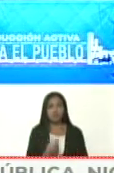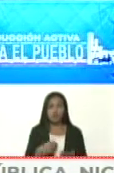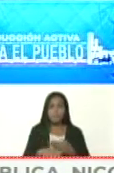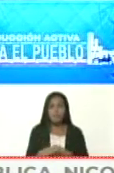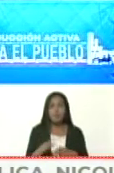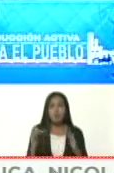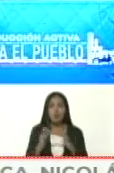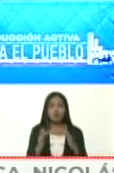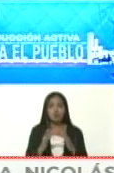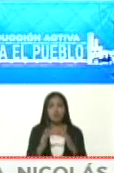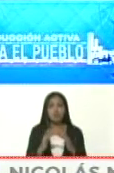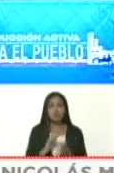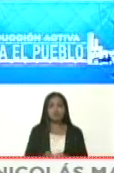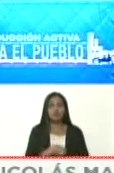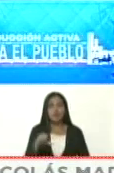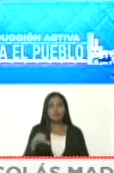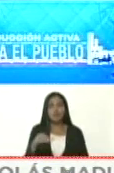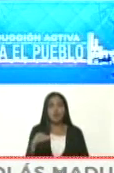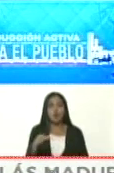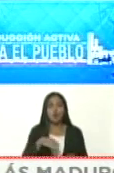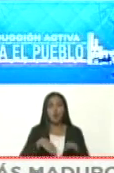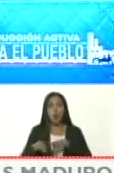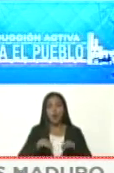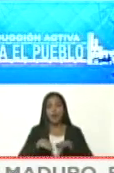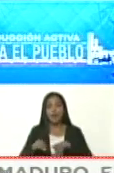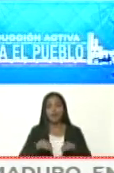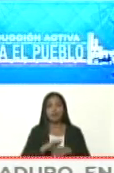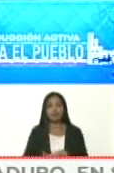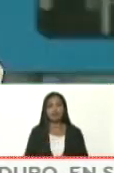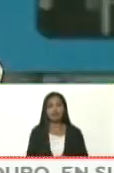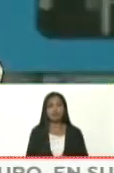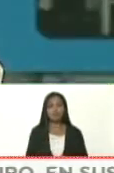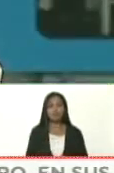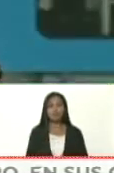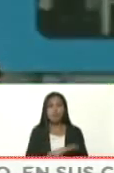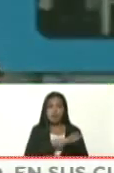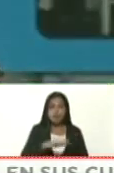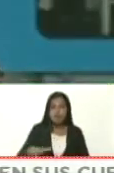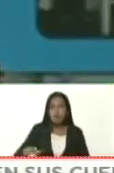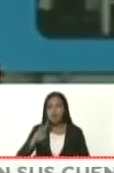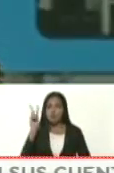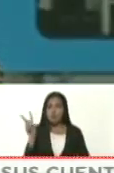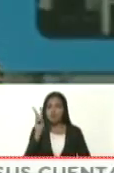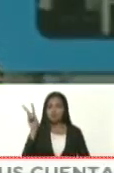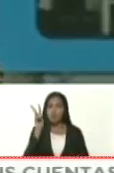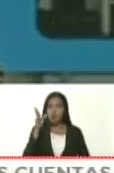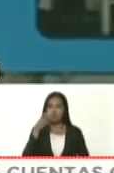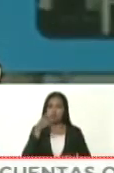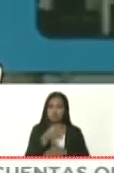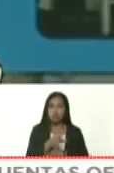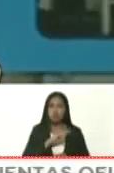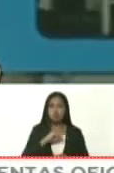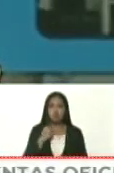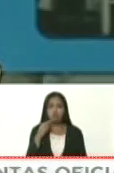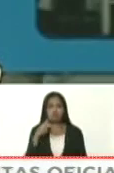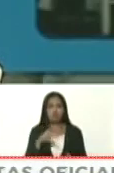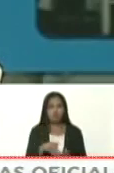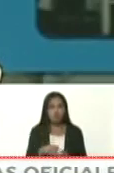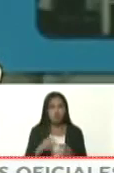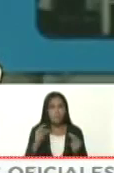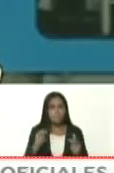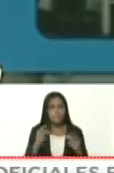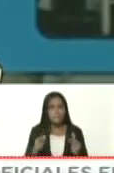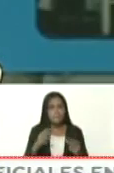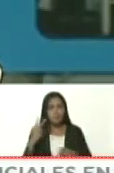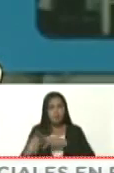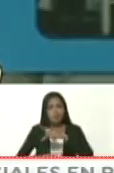para el estado Cojedes, el llano venezolano. Tenemos que estar encima de la